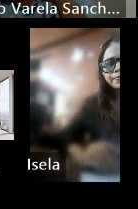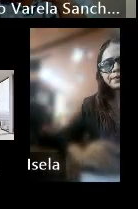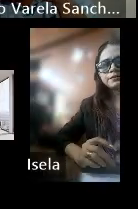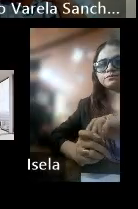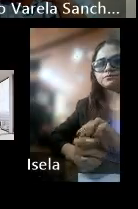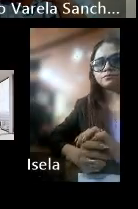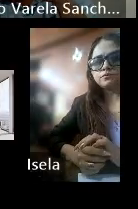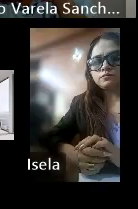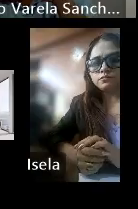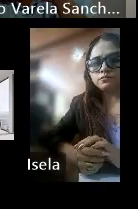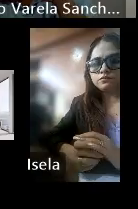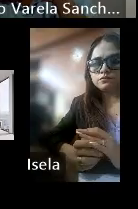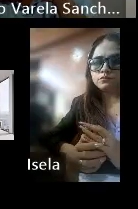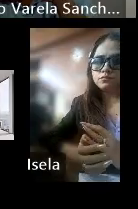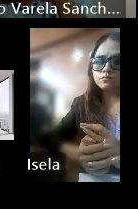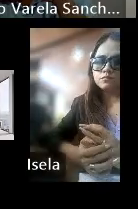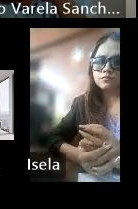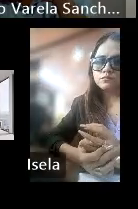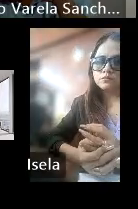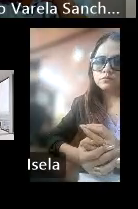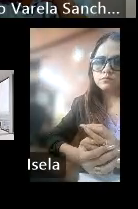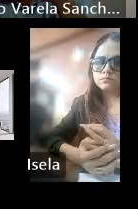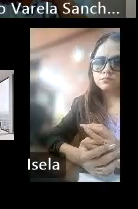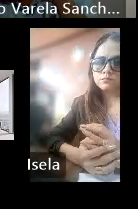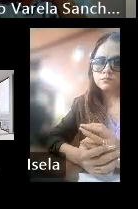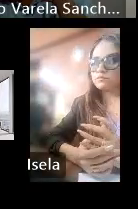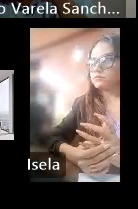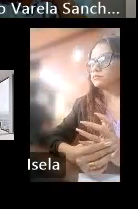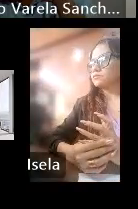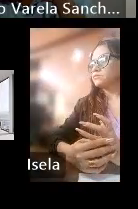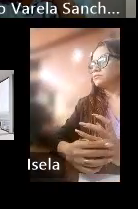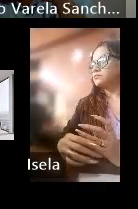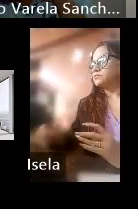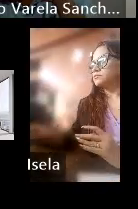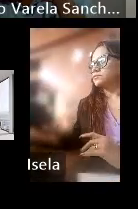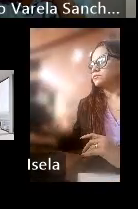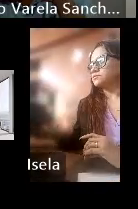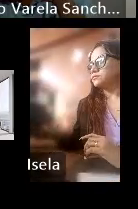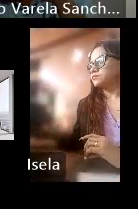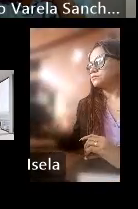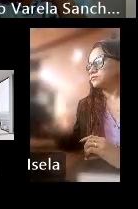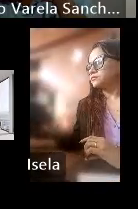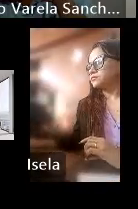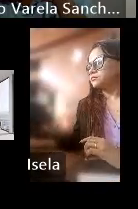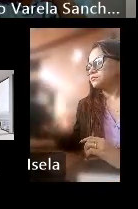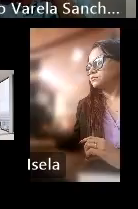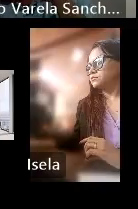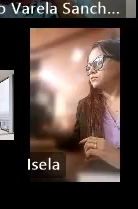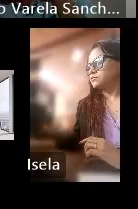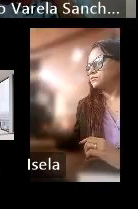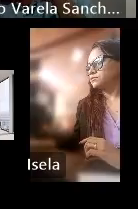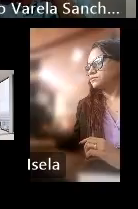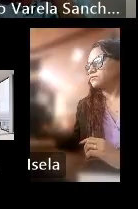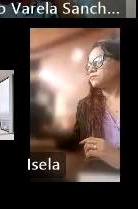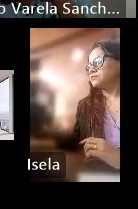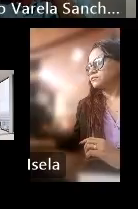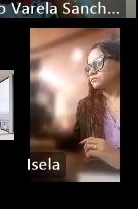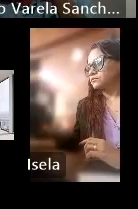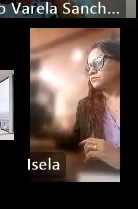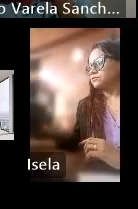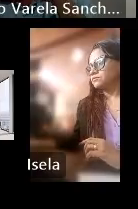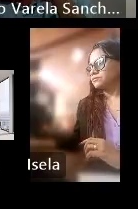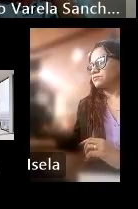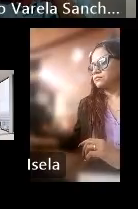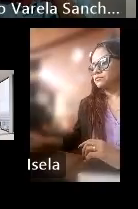dicen, ay, no, yo no quiero ir con un tanatólogo porque eso significa que tengo que aceptar que mi papá se murió. Creo que